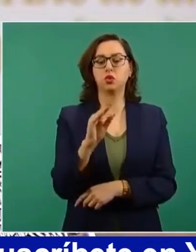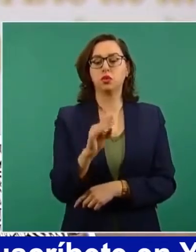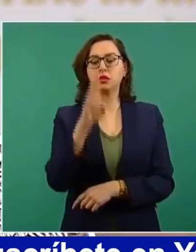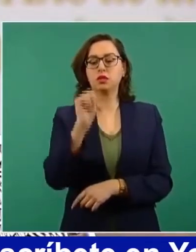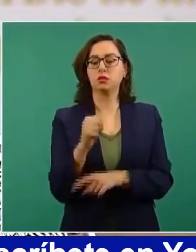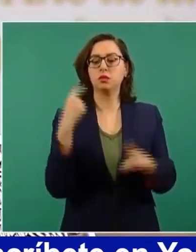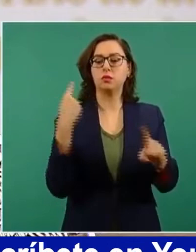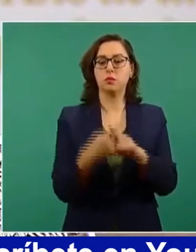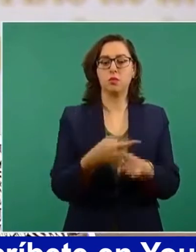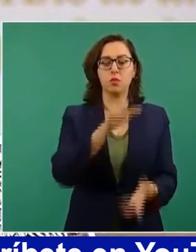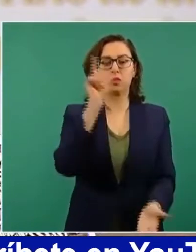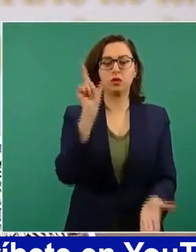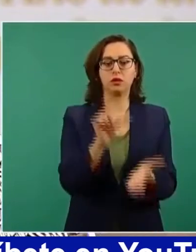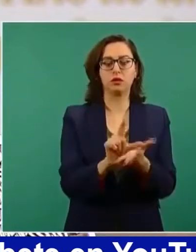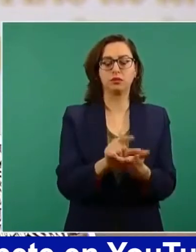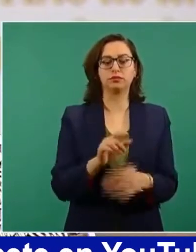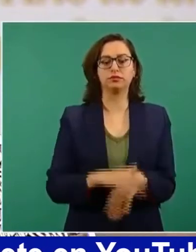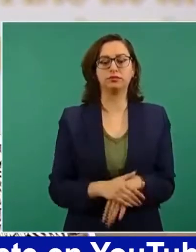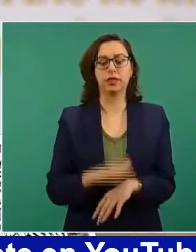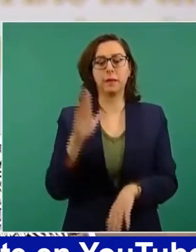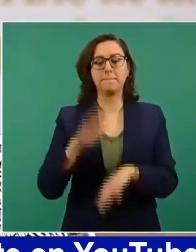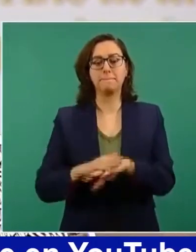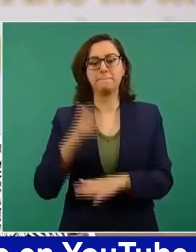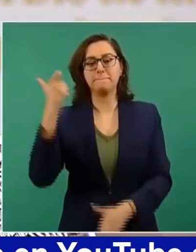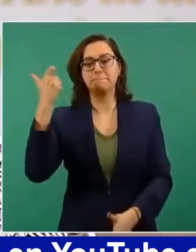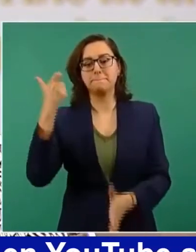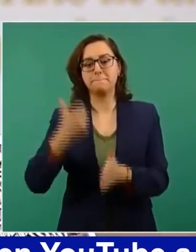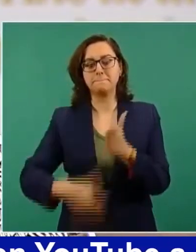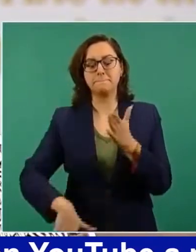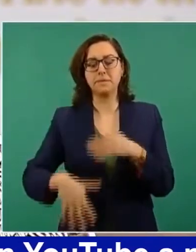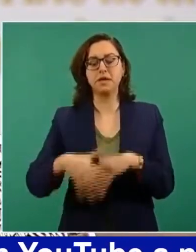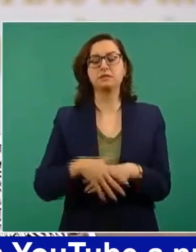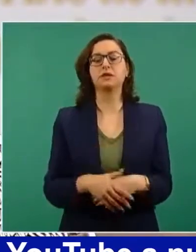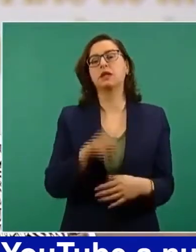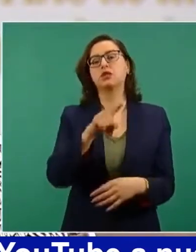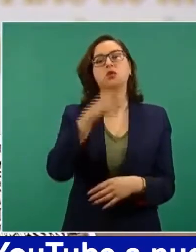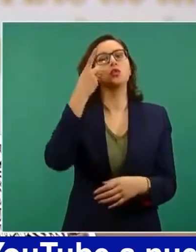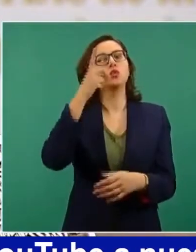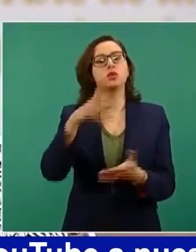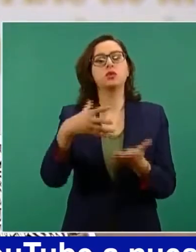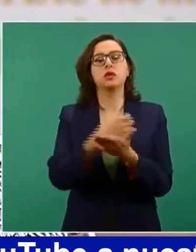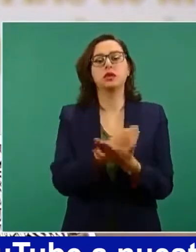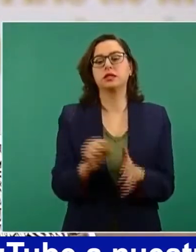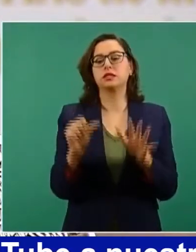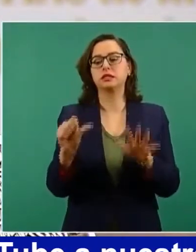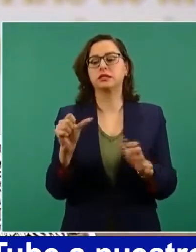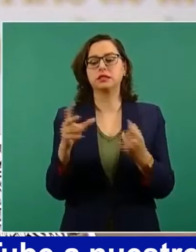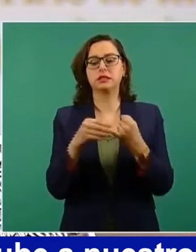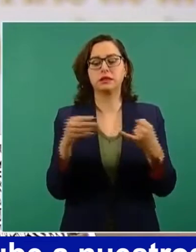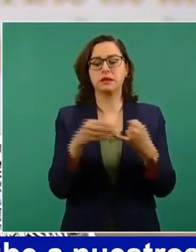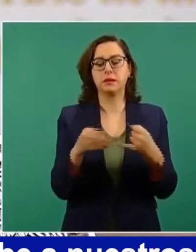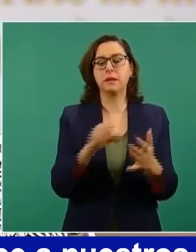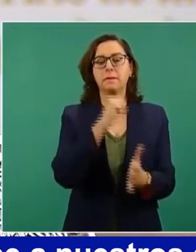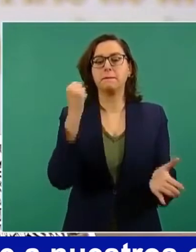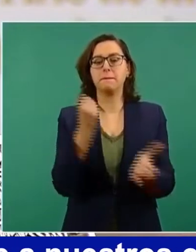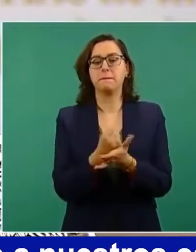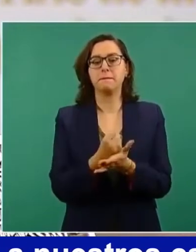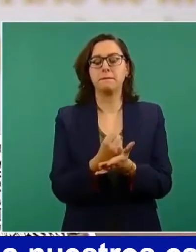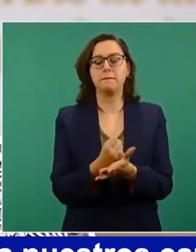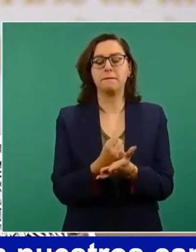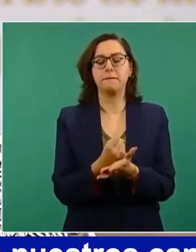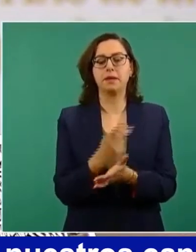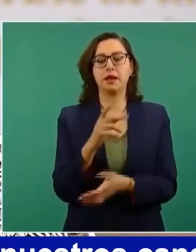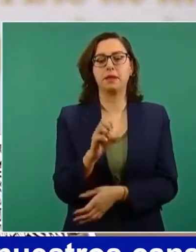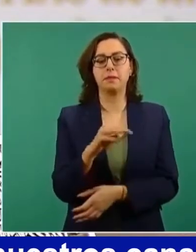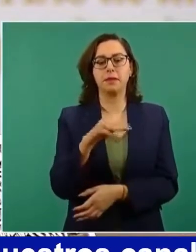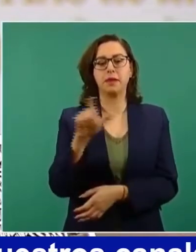por litro. El margen más bajo, con 16 centavos, se registró nuevamente en la franquicia Pemex en Medellín de Bravo,